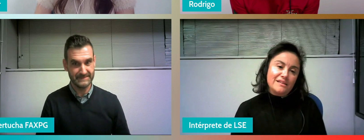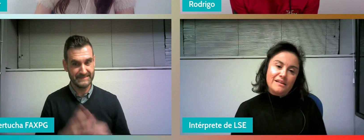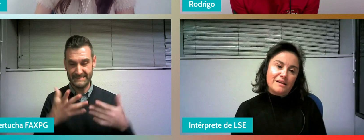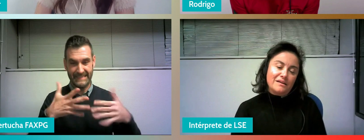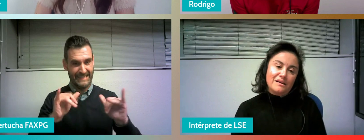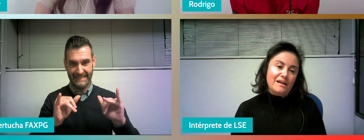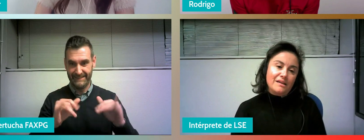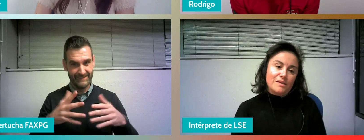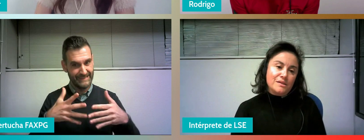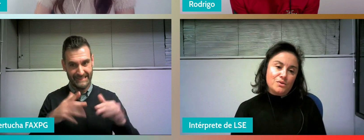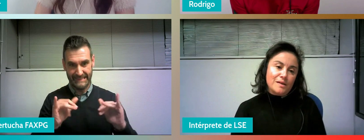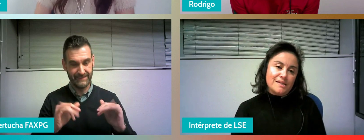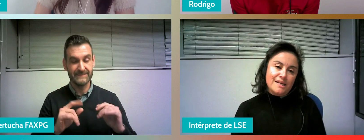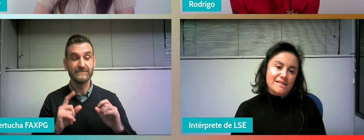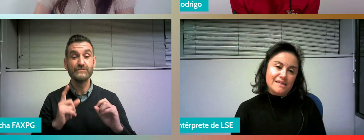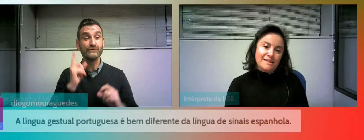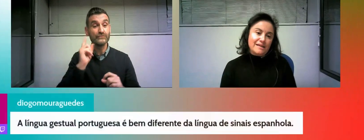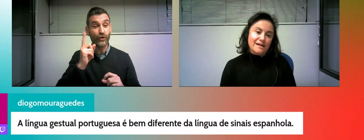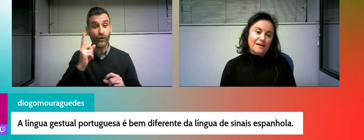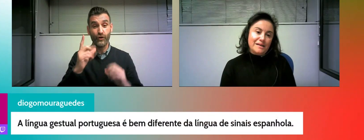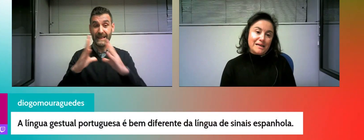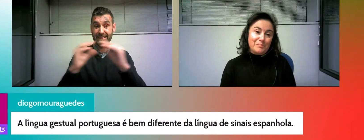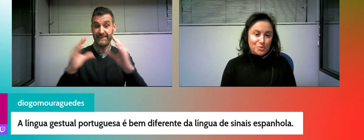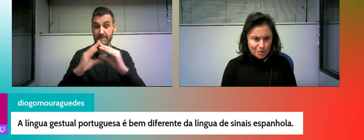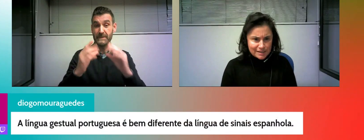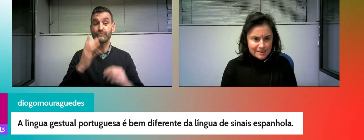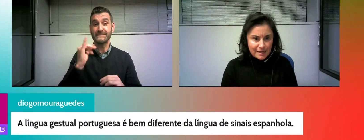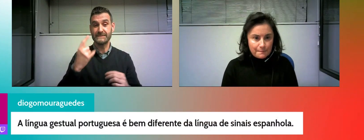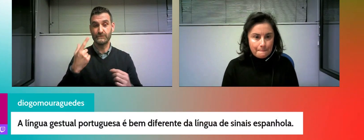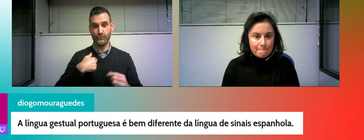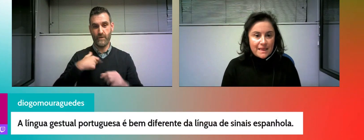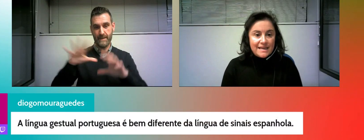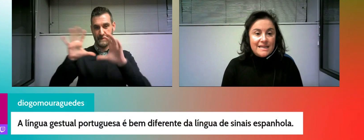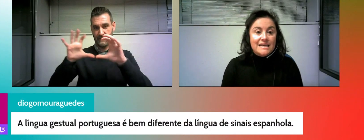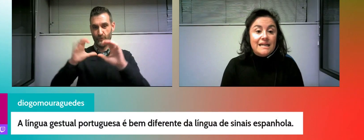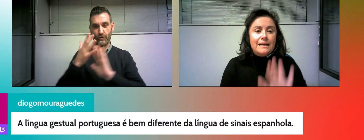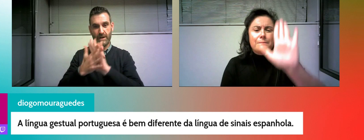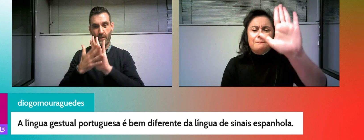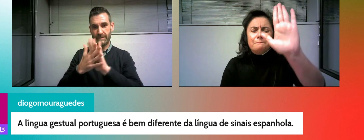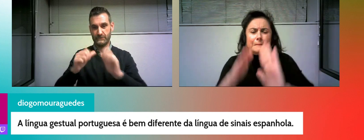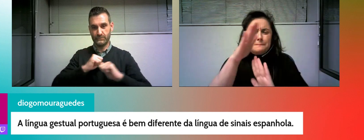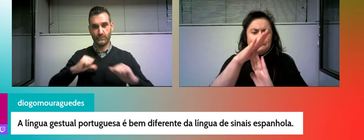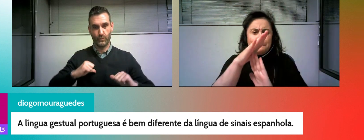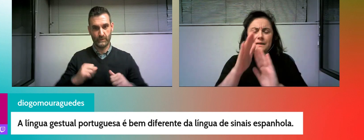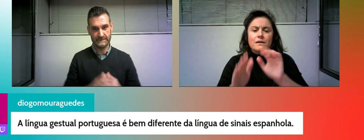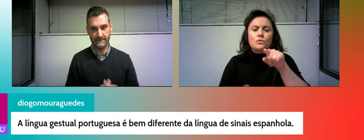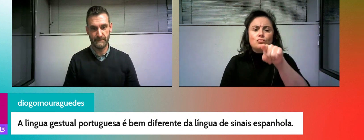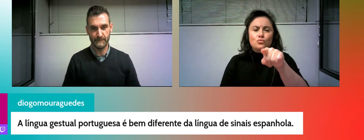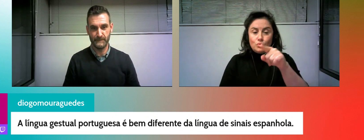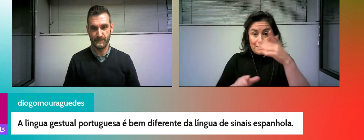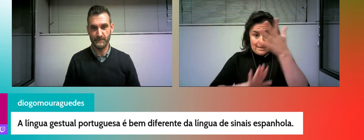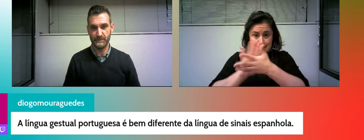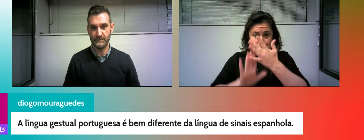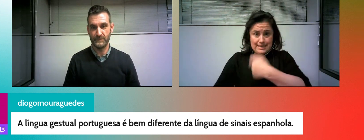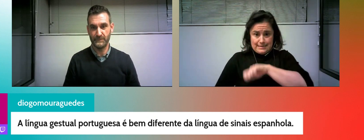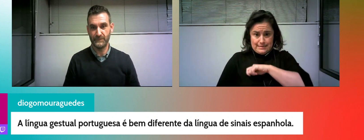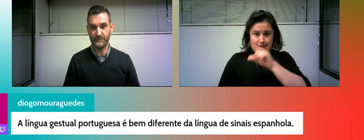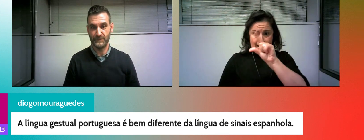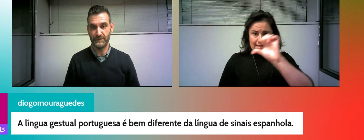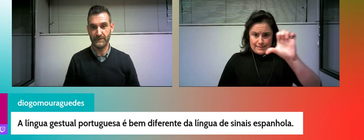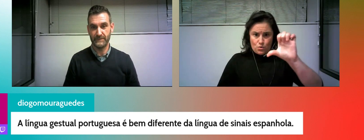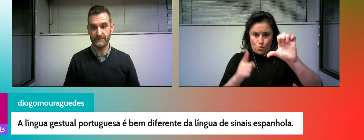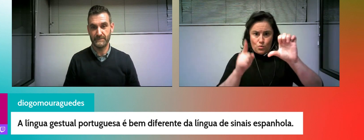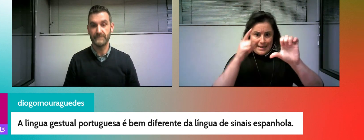Non entendería ni a lingua de signos brasileña nin a portuguesa. Cuáles controlas, ademais da española,